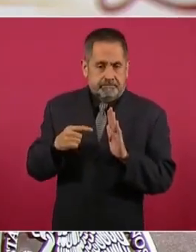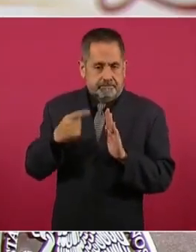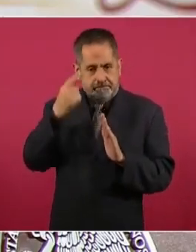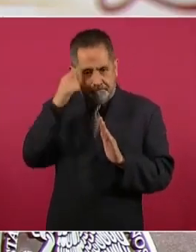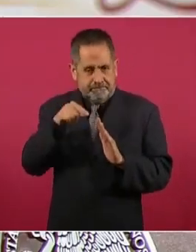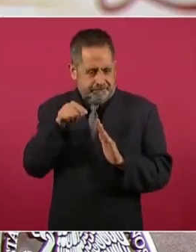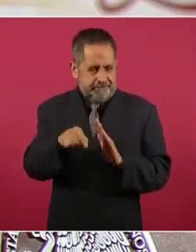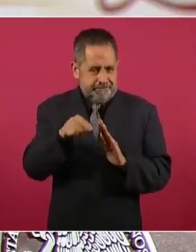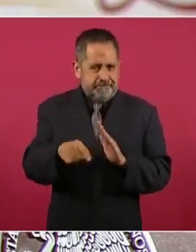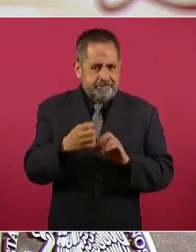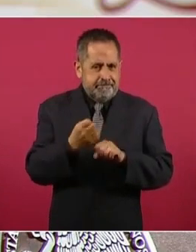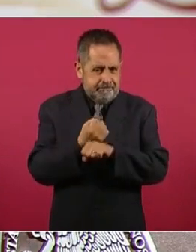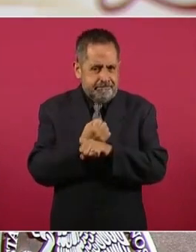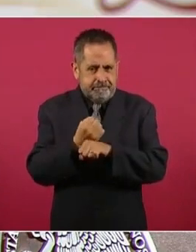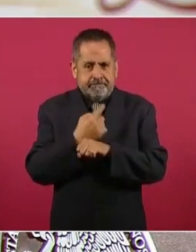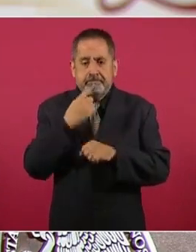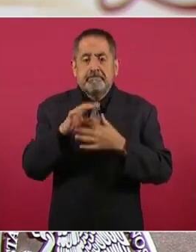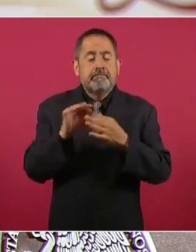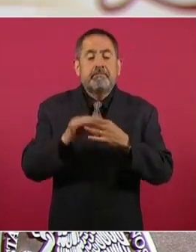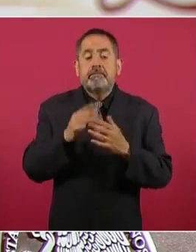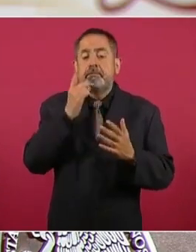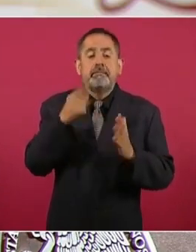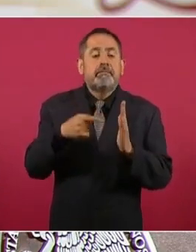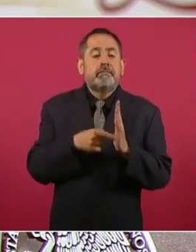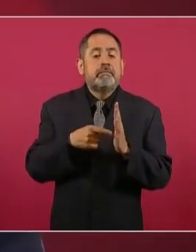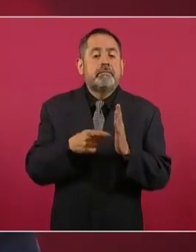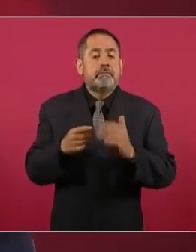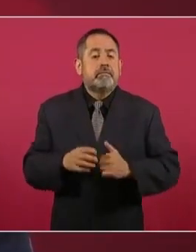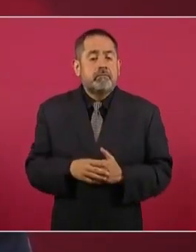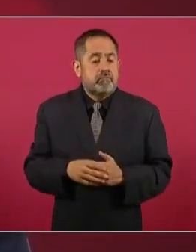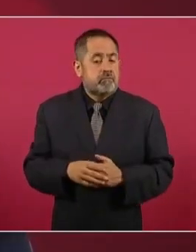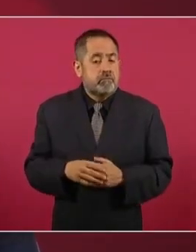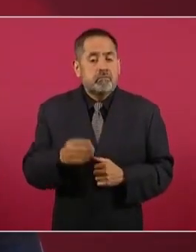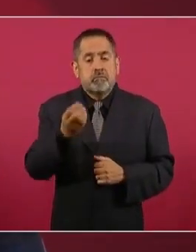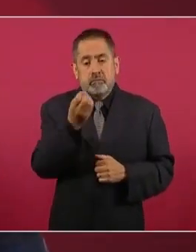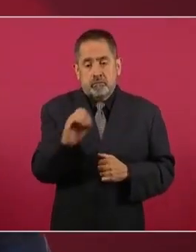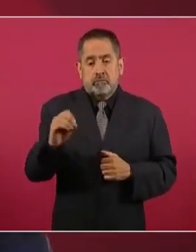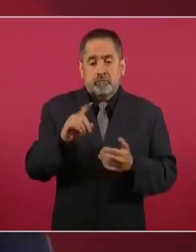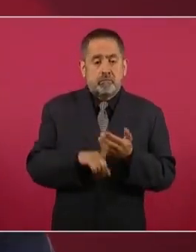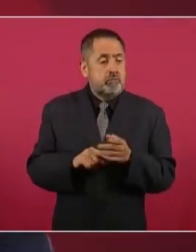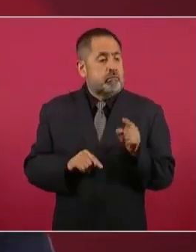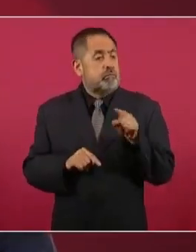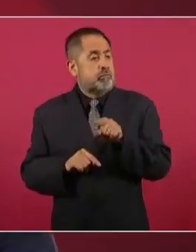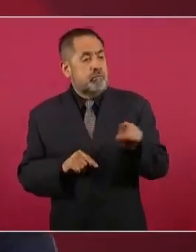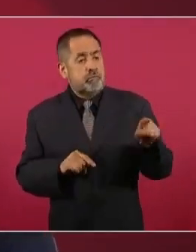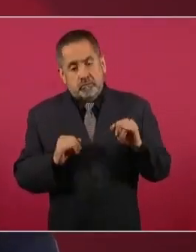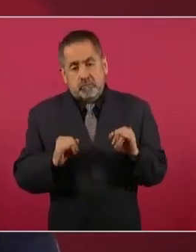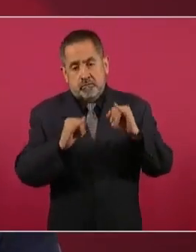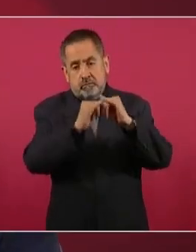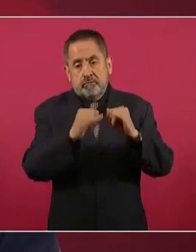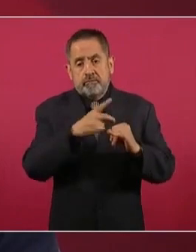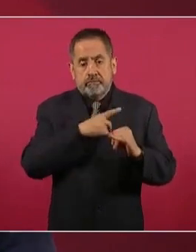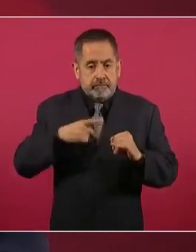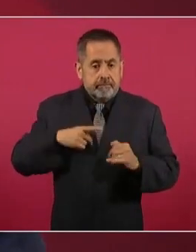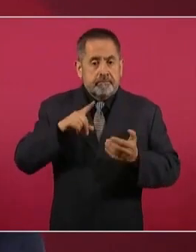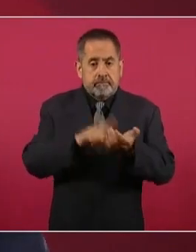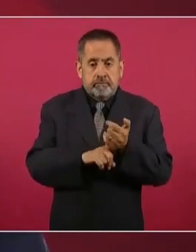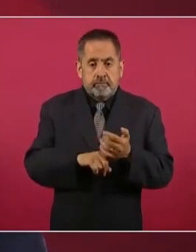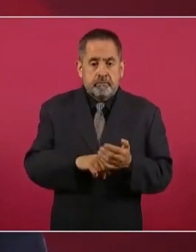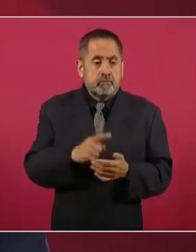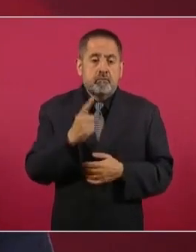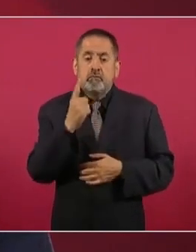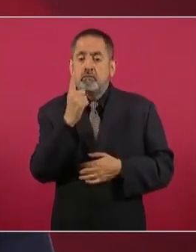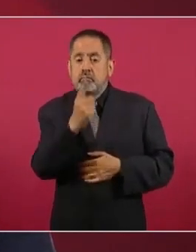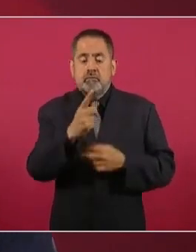tipo de terapia establecía la obligación por parte de las instituciones de tener un